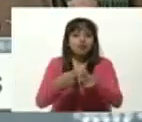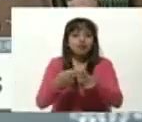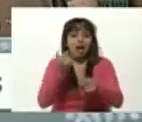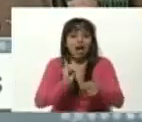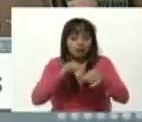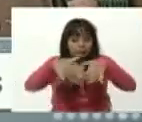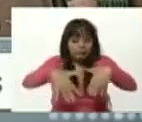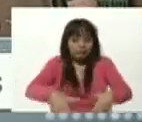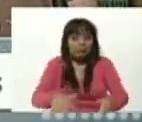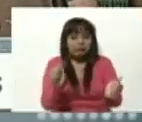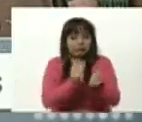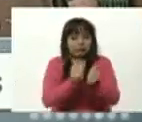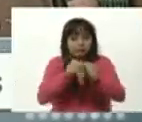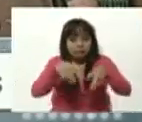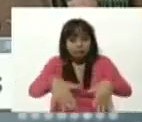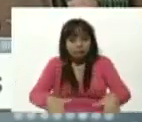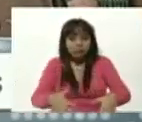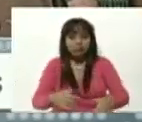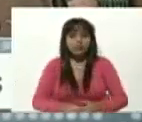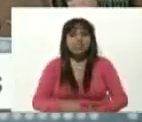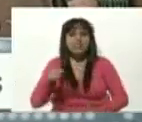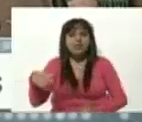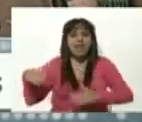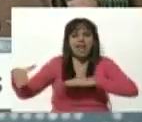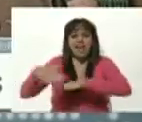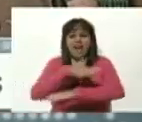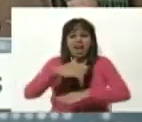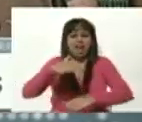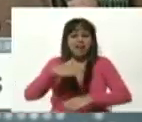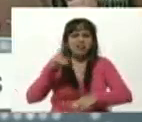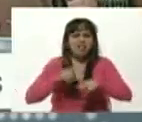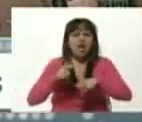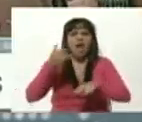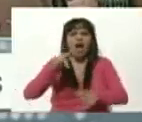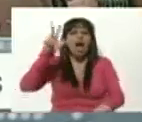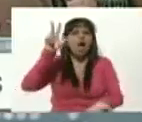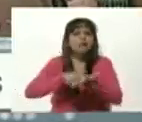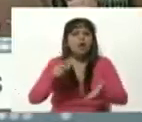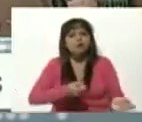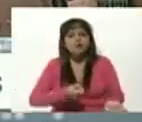Te adelanto, el asfalto está aprobado y